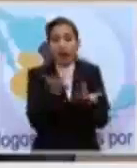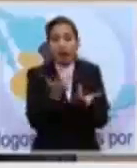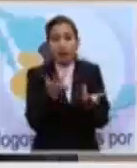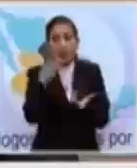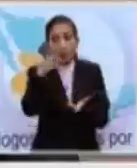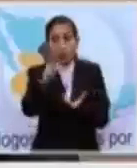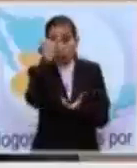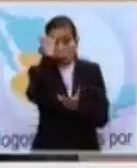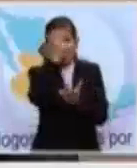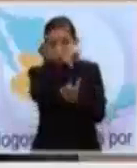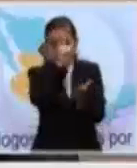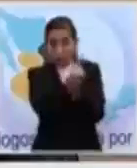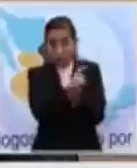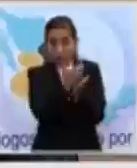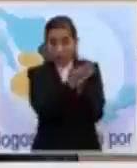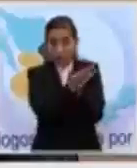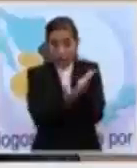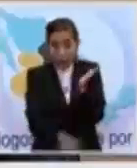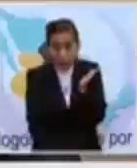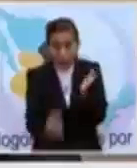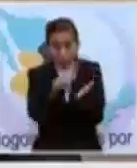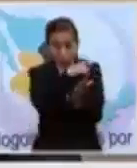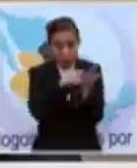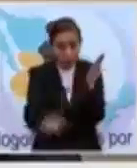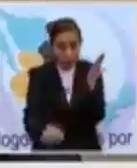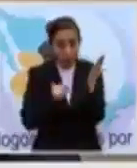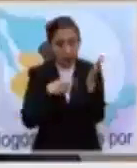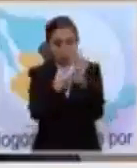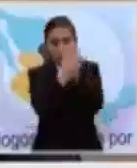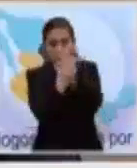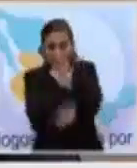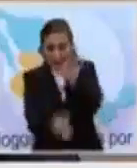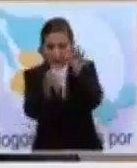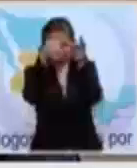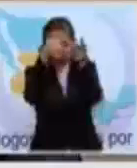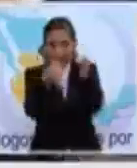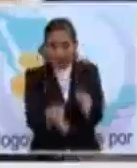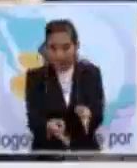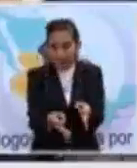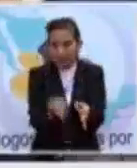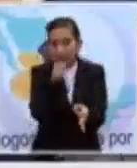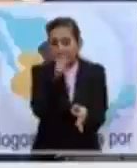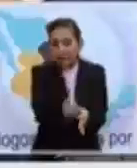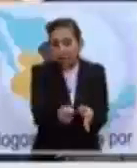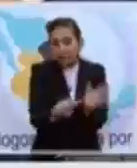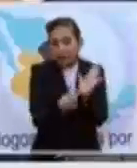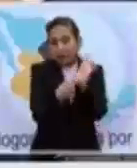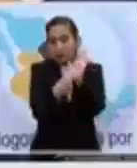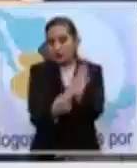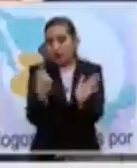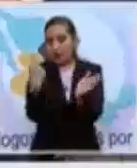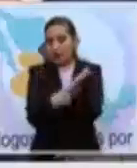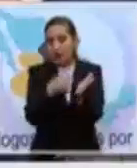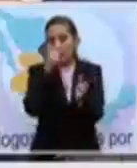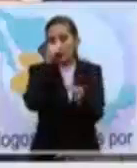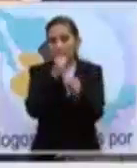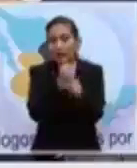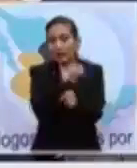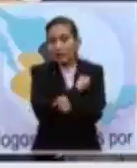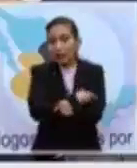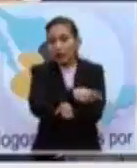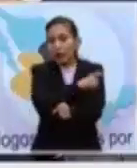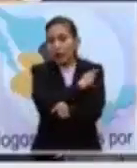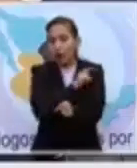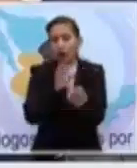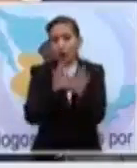su iniciativa, aquí está, le puedo leer el párrafo, Claro. la fotocopia exacta de lo que se ha presentado en la Secretaría de Salud bajo